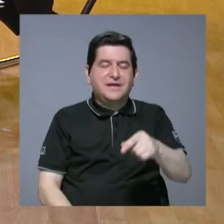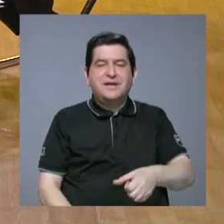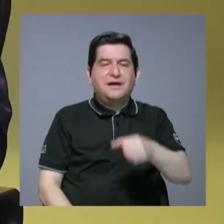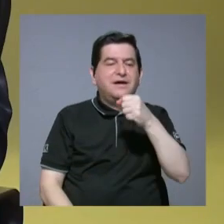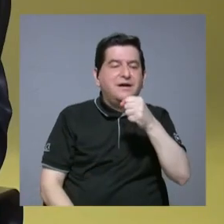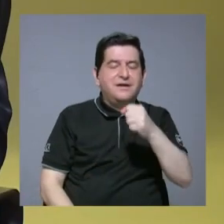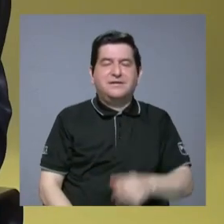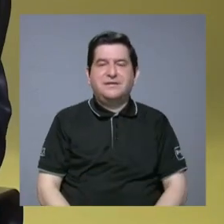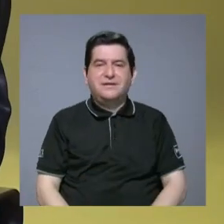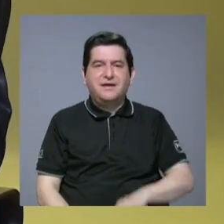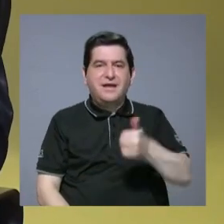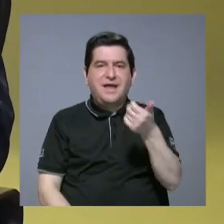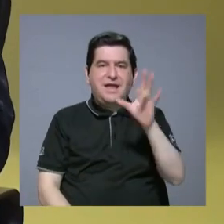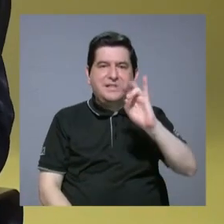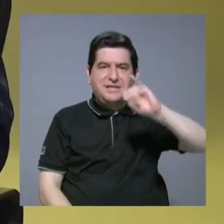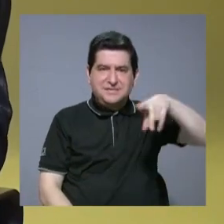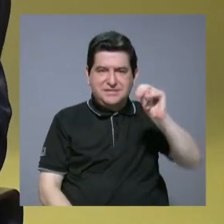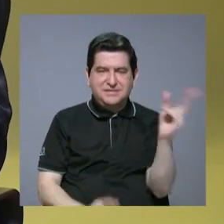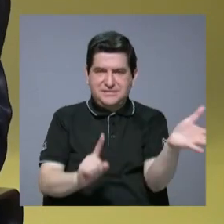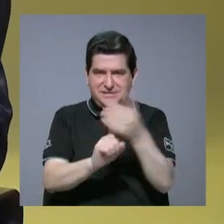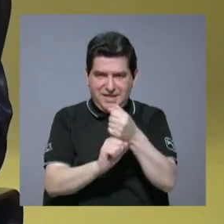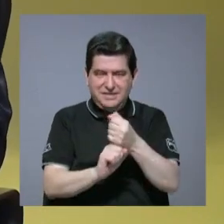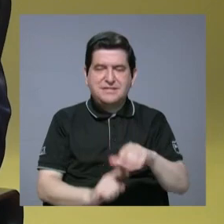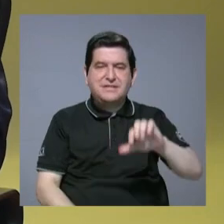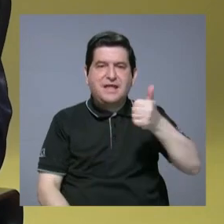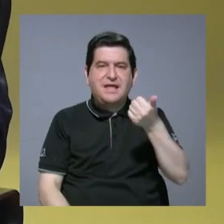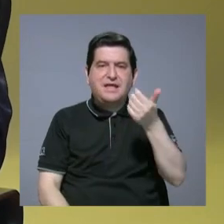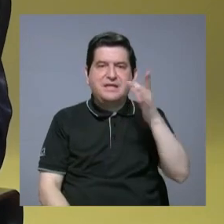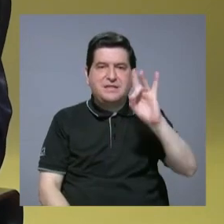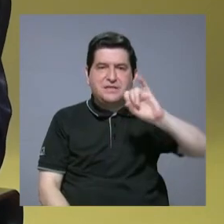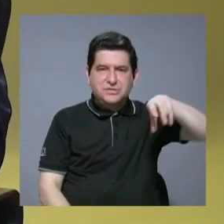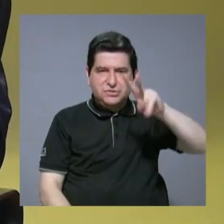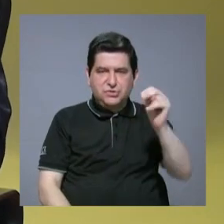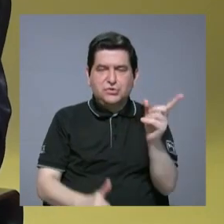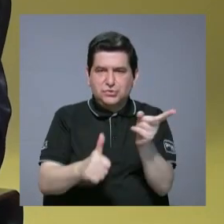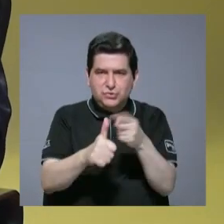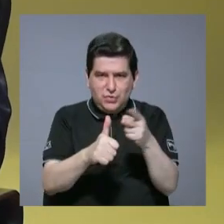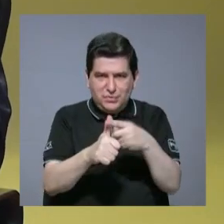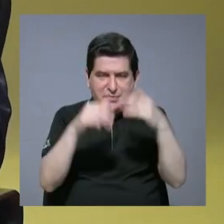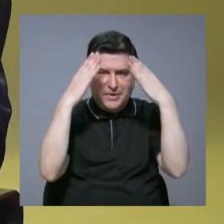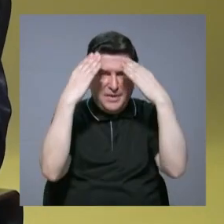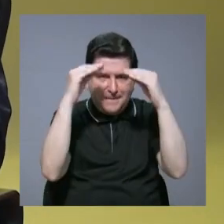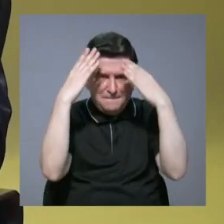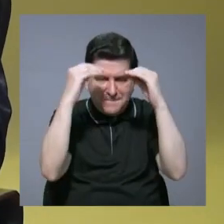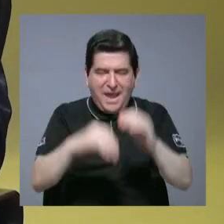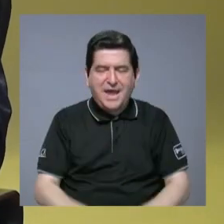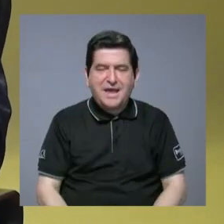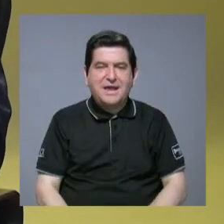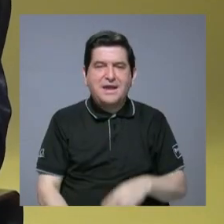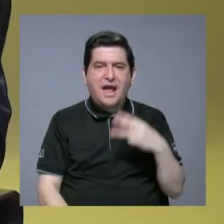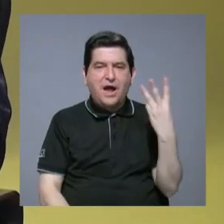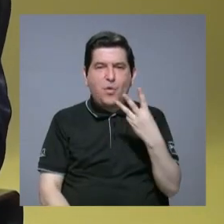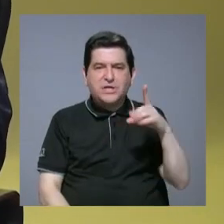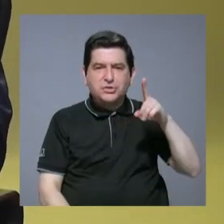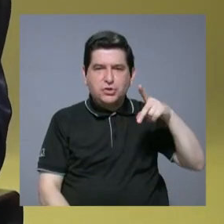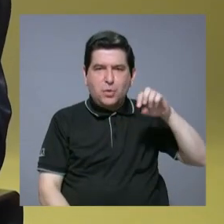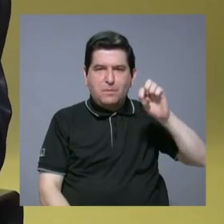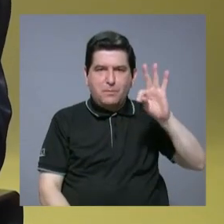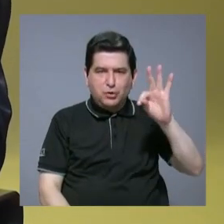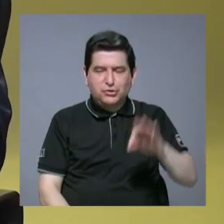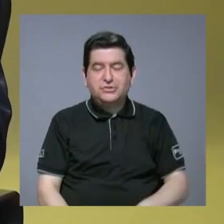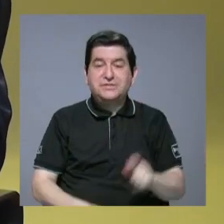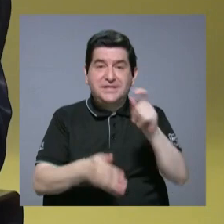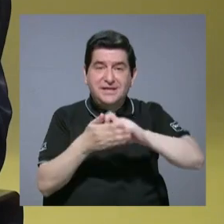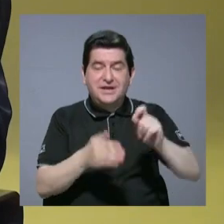capturados el 17 de junio. El 18 de junio salió la primera información en el Washington Post,